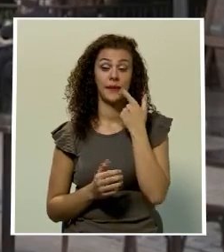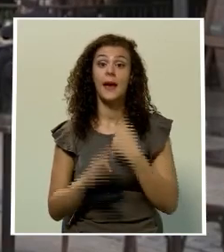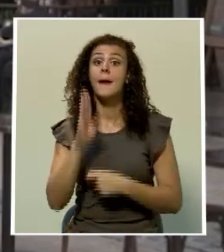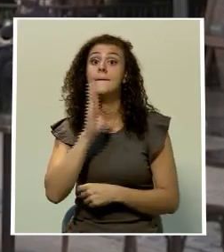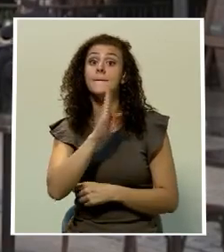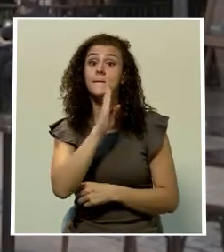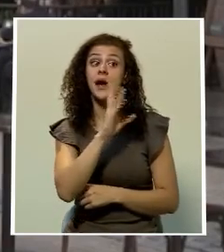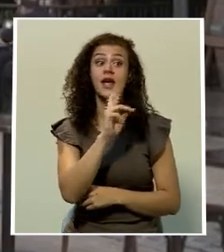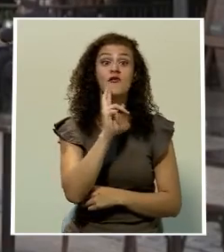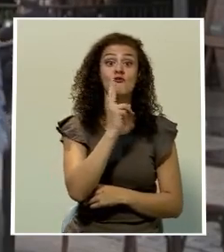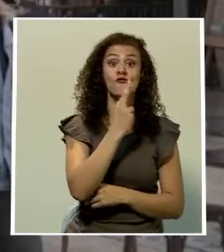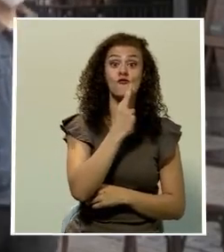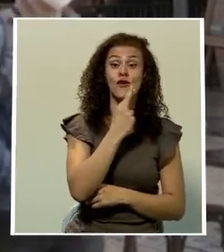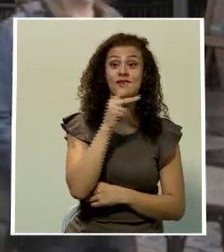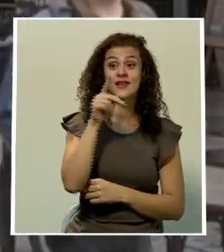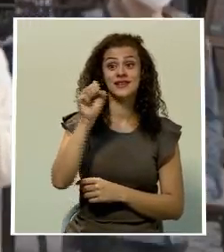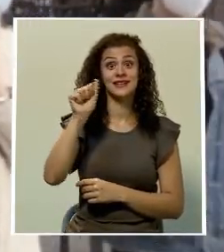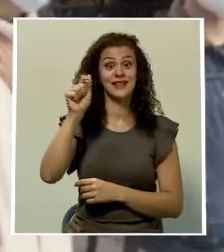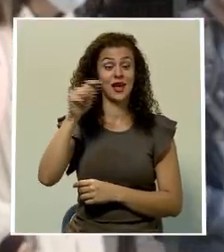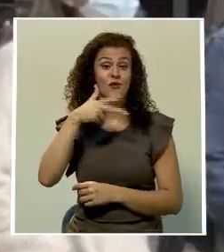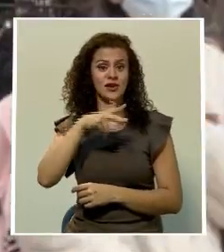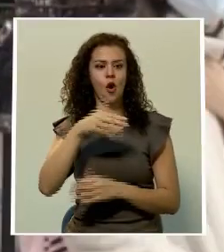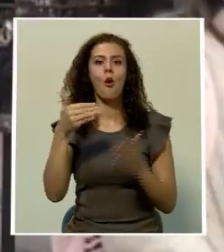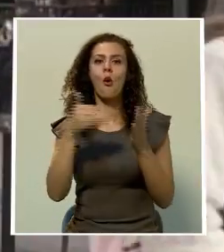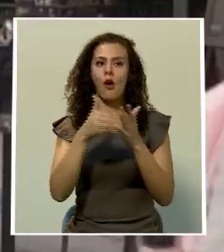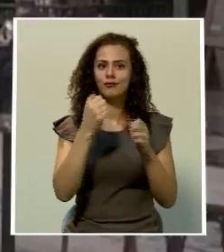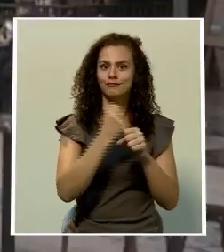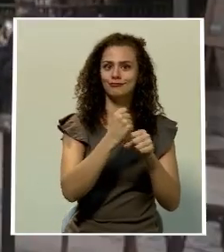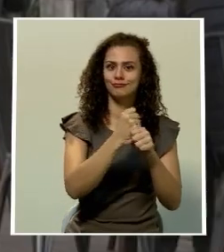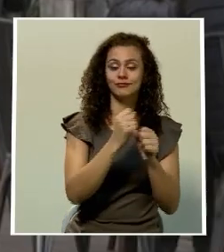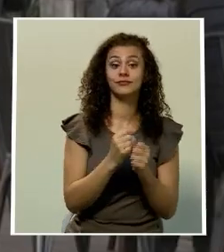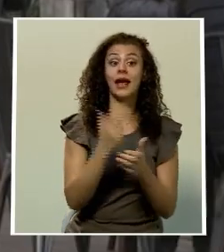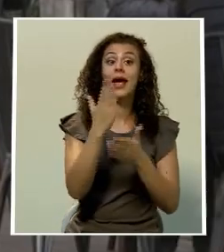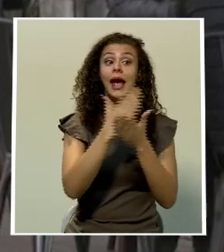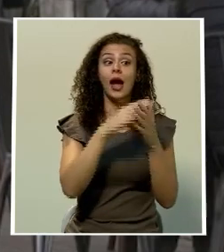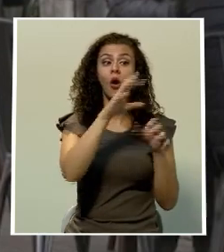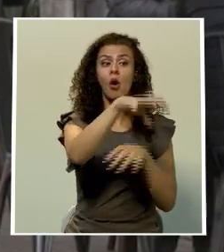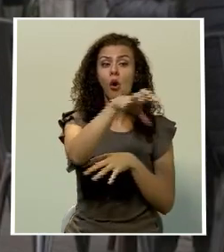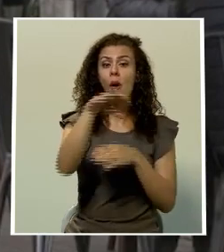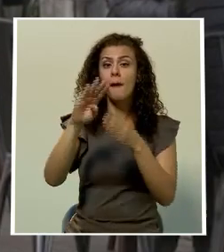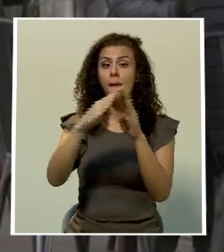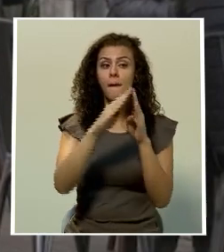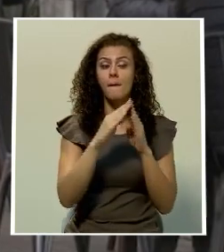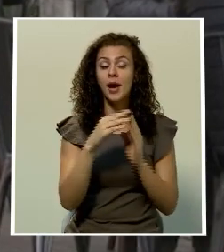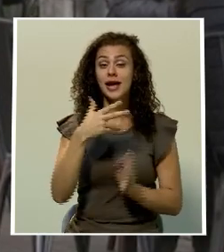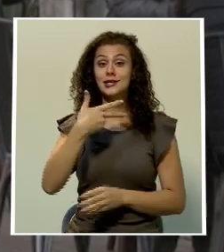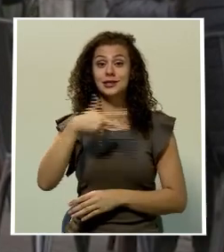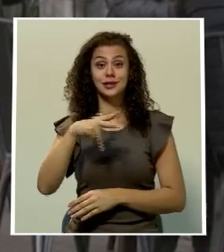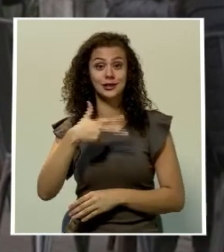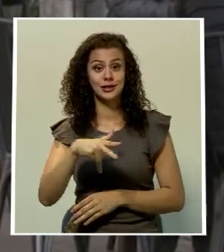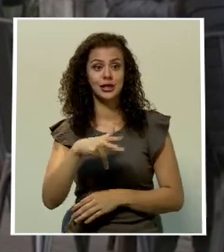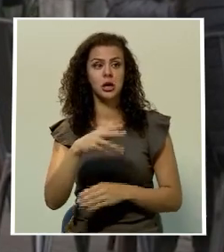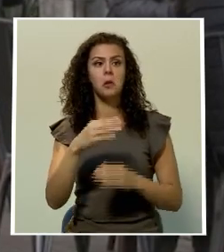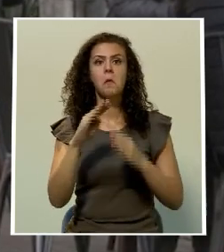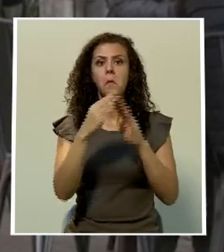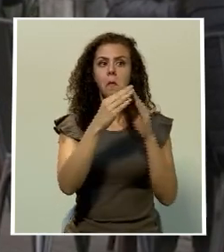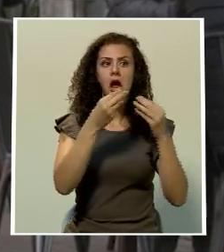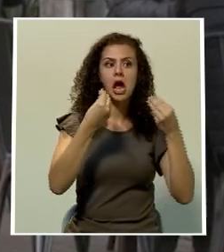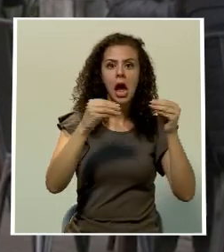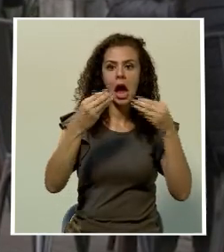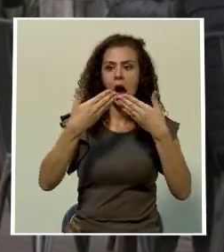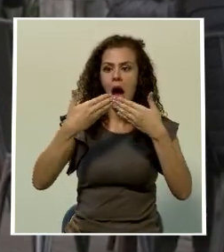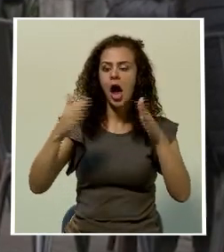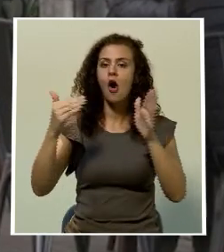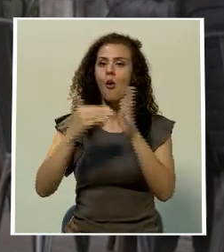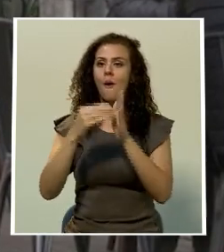Los bares y restaurantes de Santiago están de nuevo en operación. En algunos barrios de la capital chilena, los comercios reabrieron sus puertas